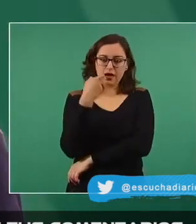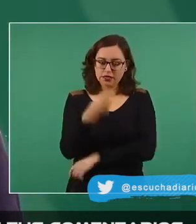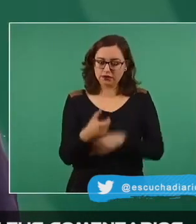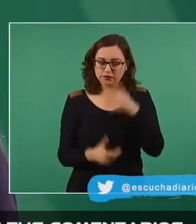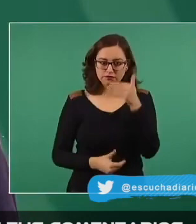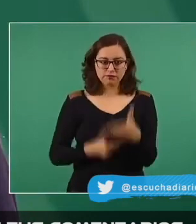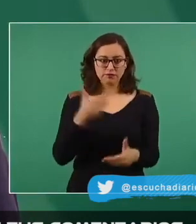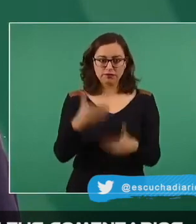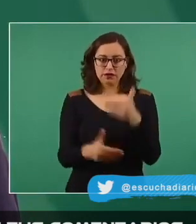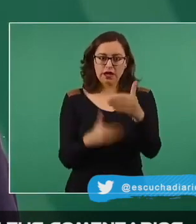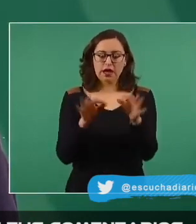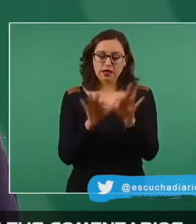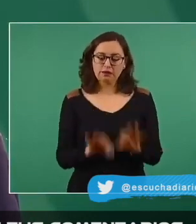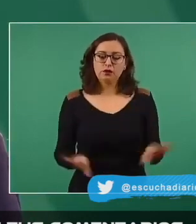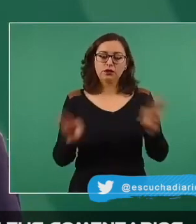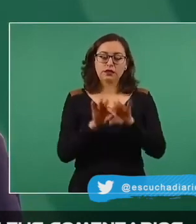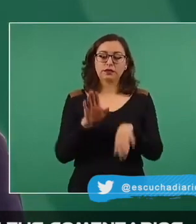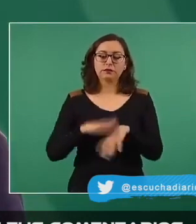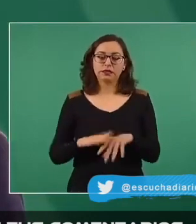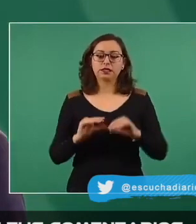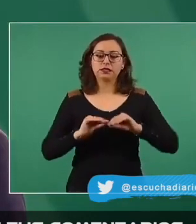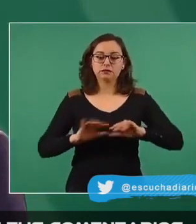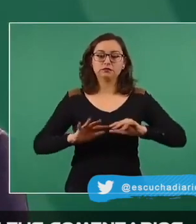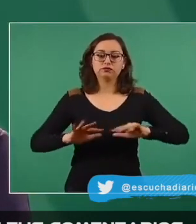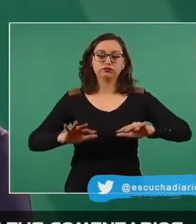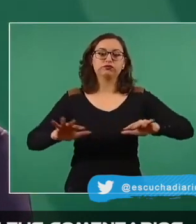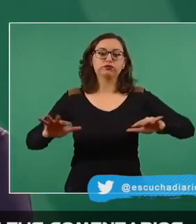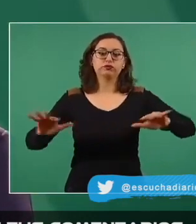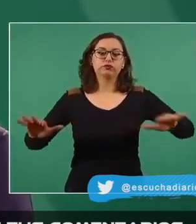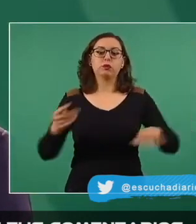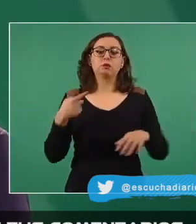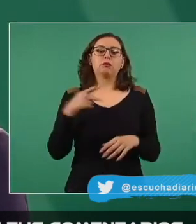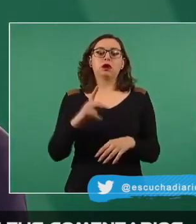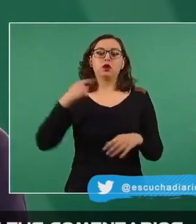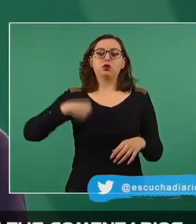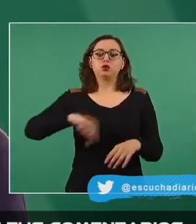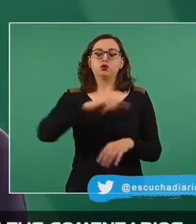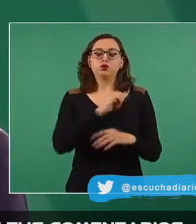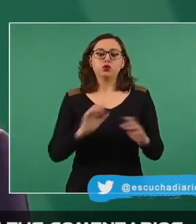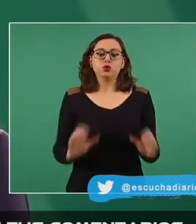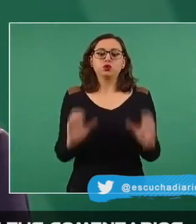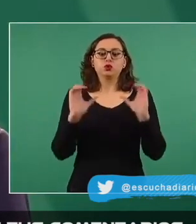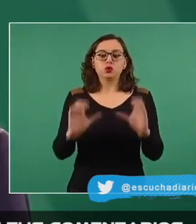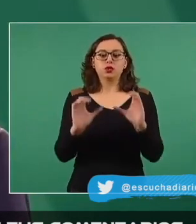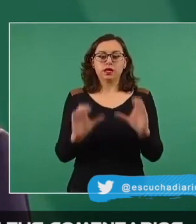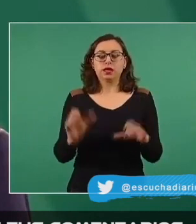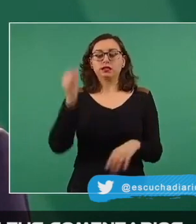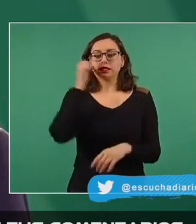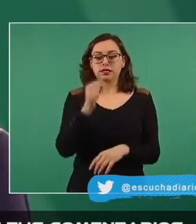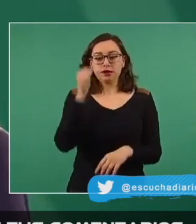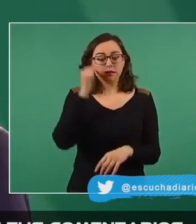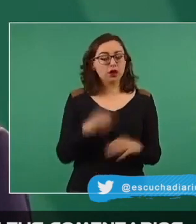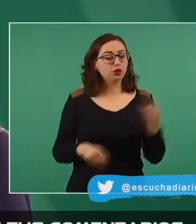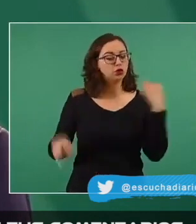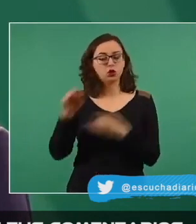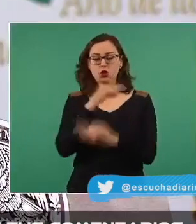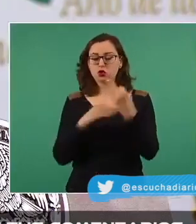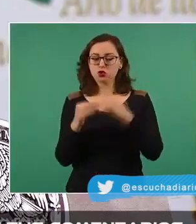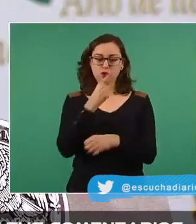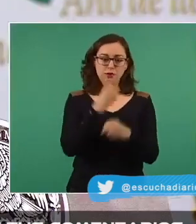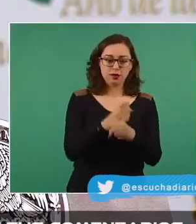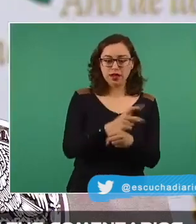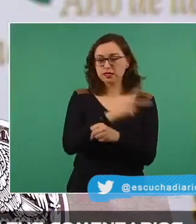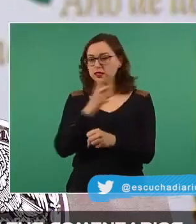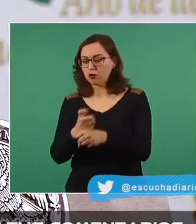55% que representa 30 millones 991 mil 824 cuentan con esquema completo y